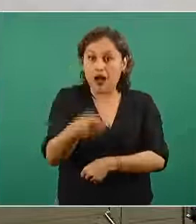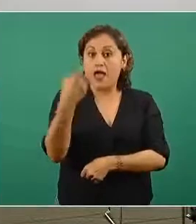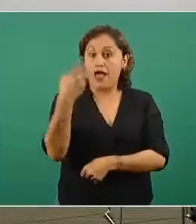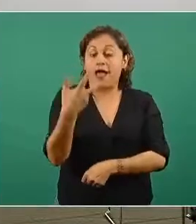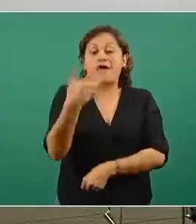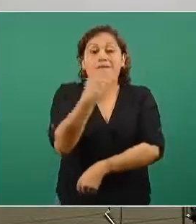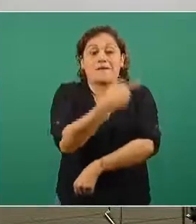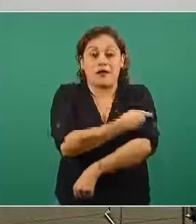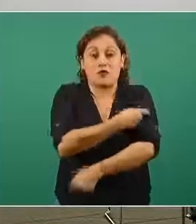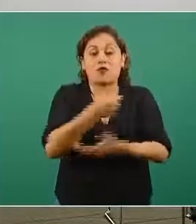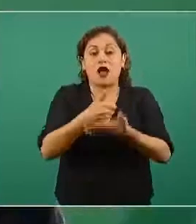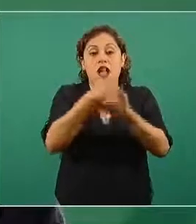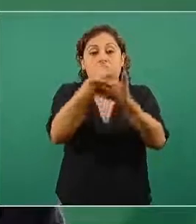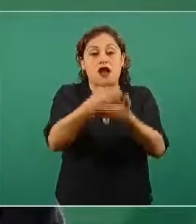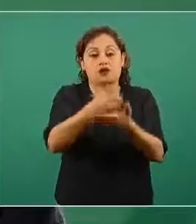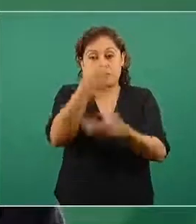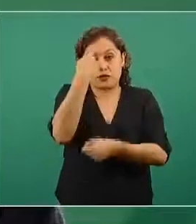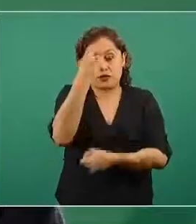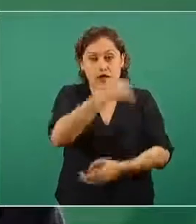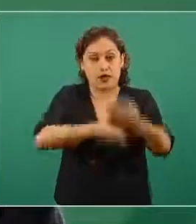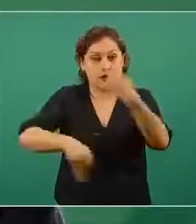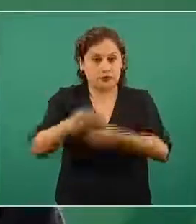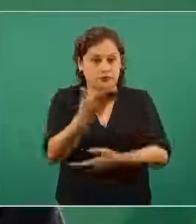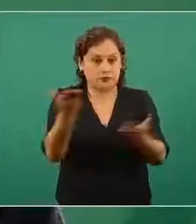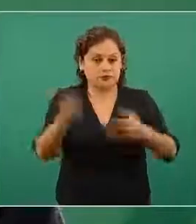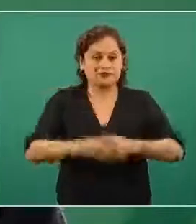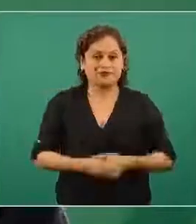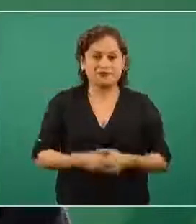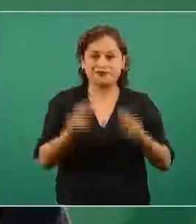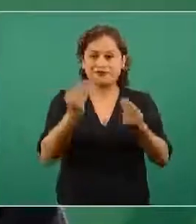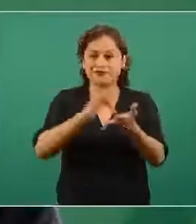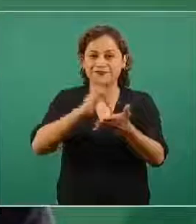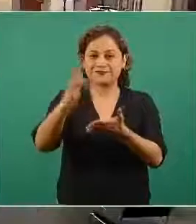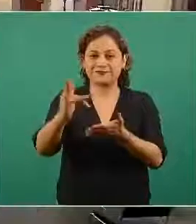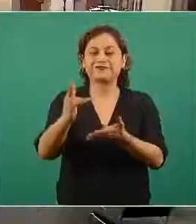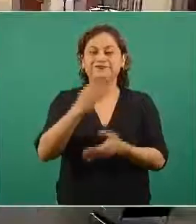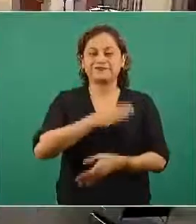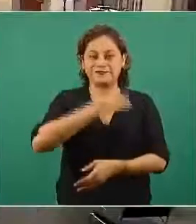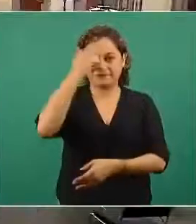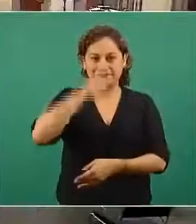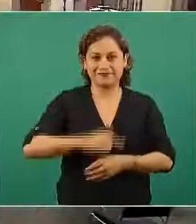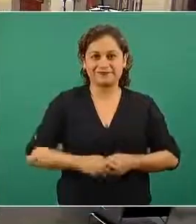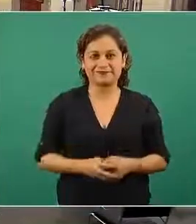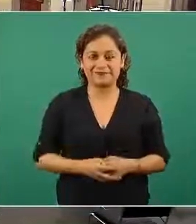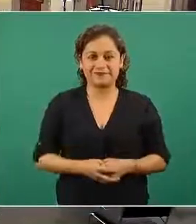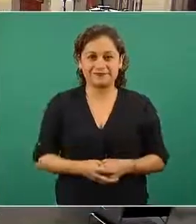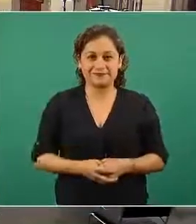los objetivos que están previstas para ella. Muchas gracias a todos, tengan muy buenas noches.